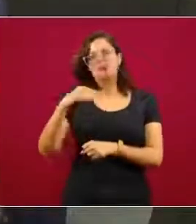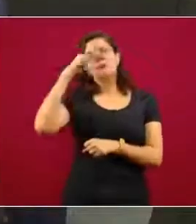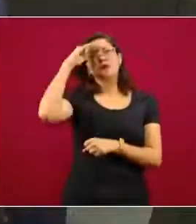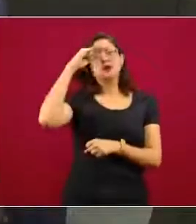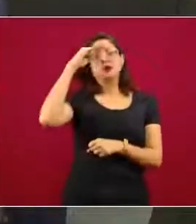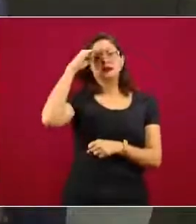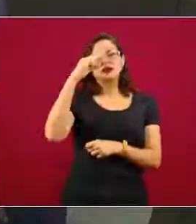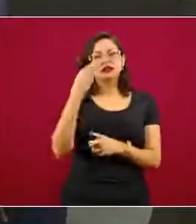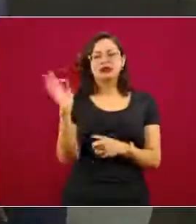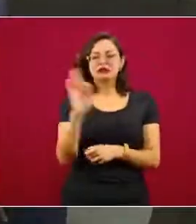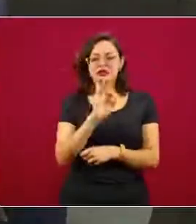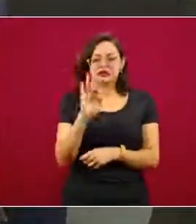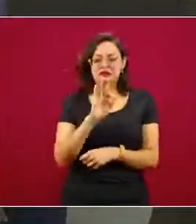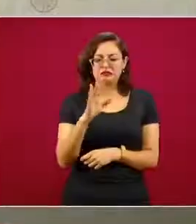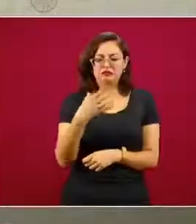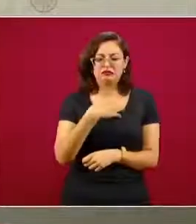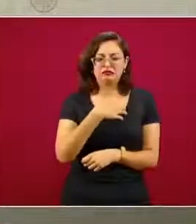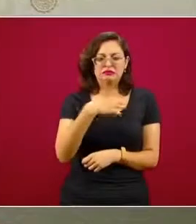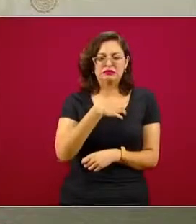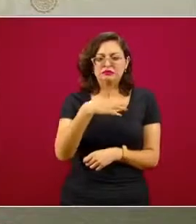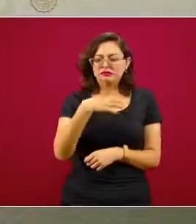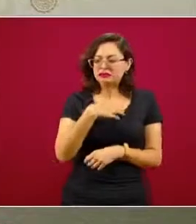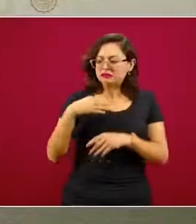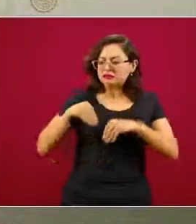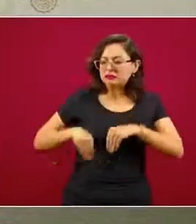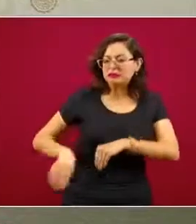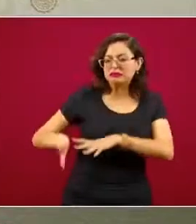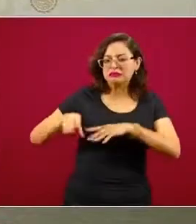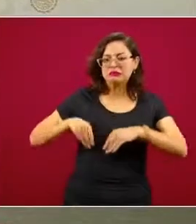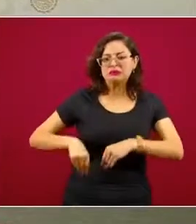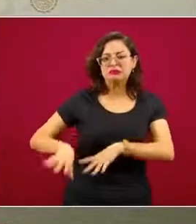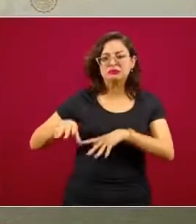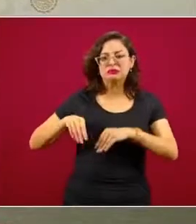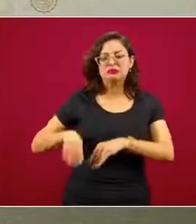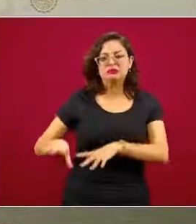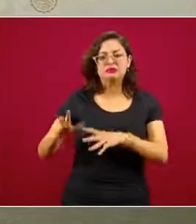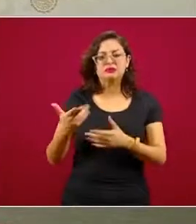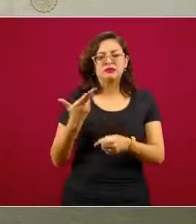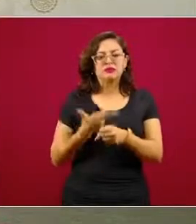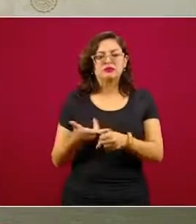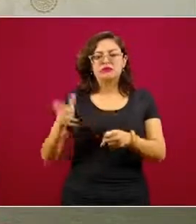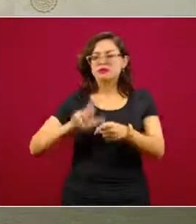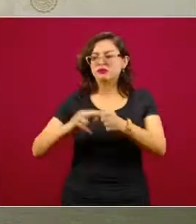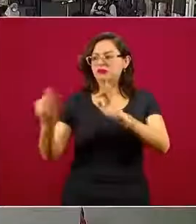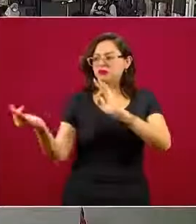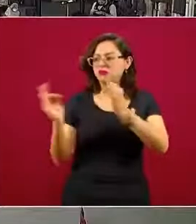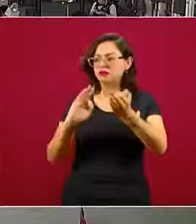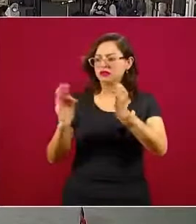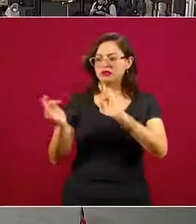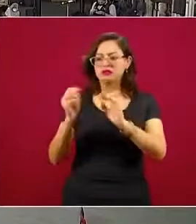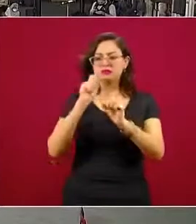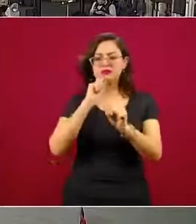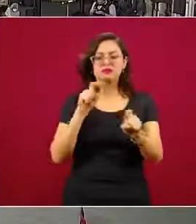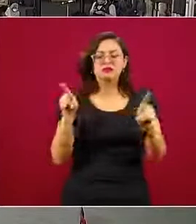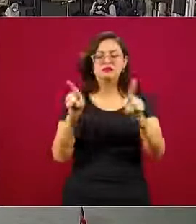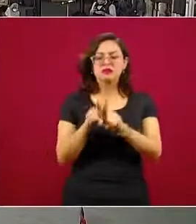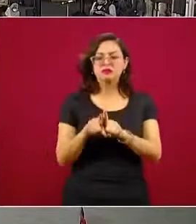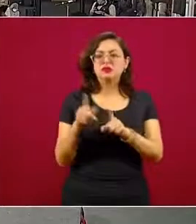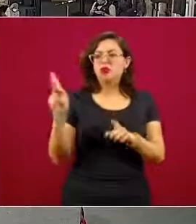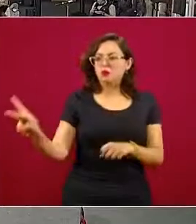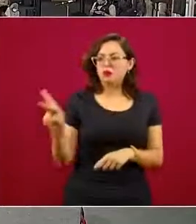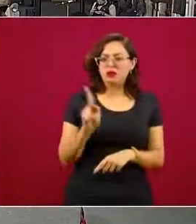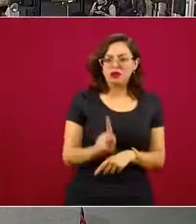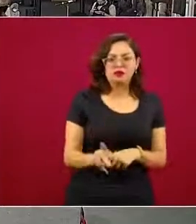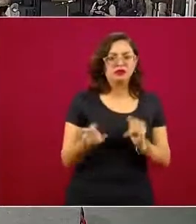heces fecales, ¿no? Y ellos han pensado que el repunte en estos hospitales cercanos se debe a esto, ¿no? Y yo